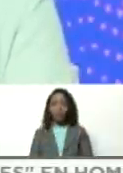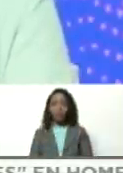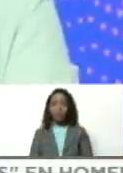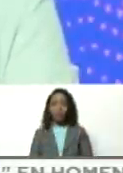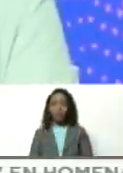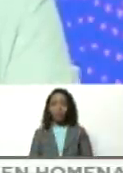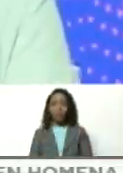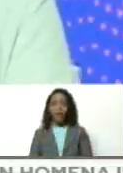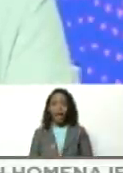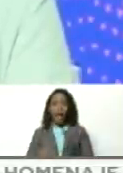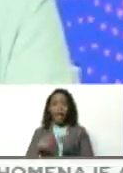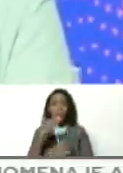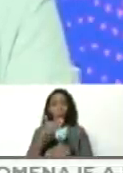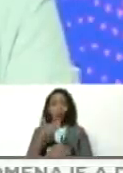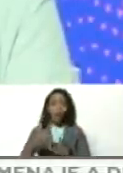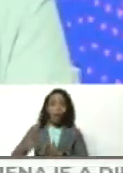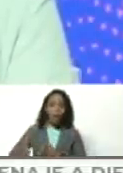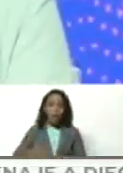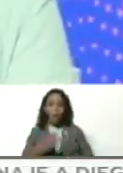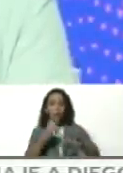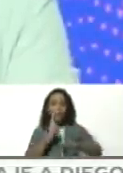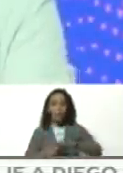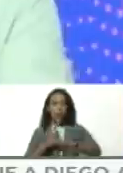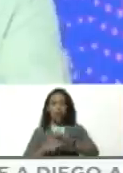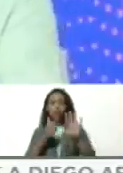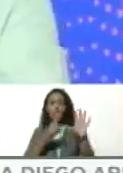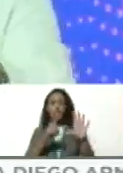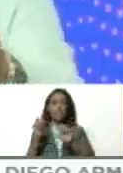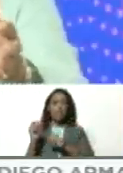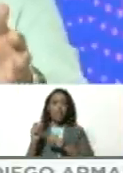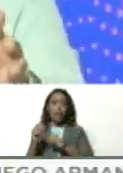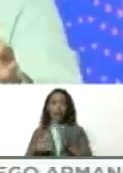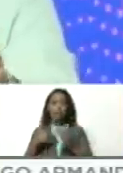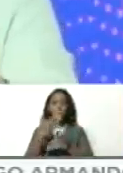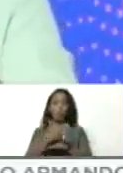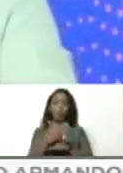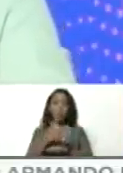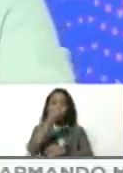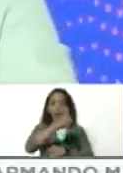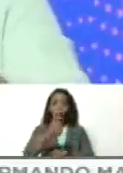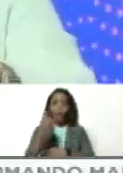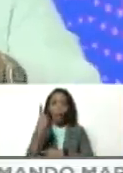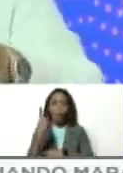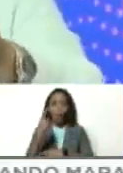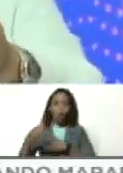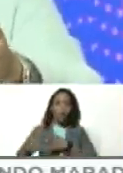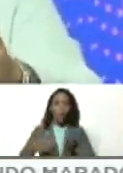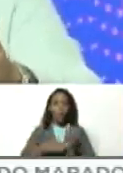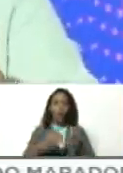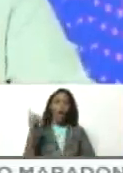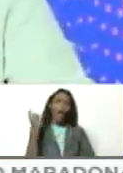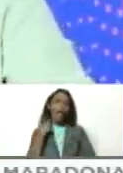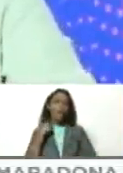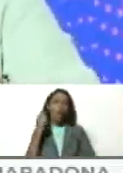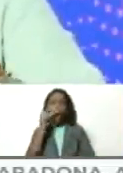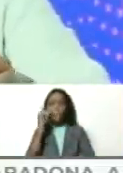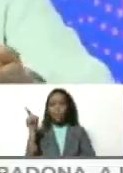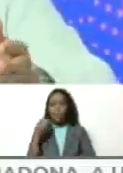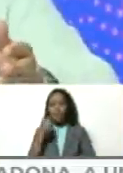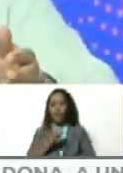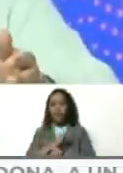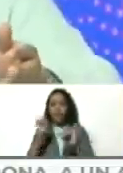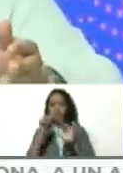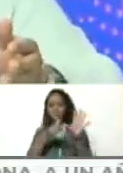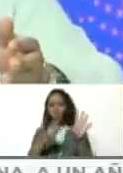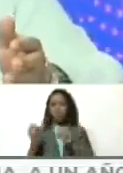Y luego transitaron la década de los 60... y luego cada quien agarró su camino. El viejo Carmelo Laborit, finales de los 60,